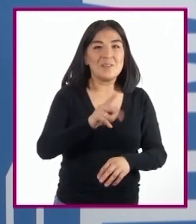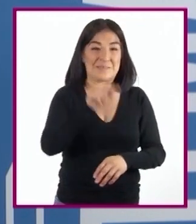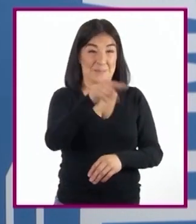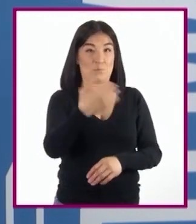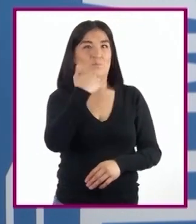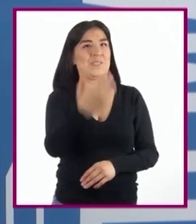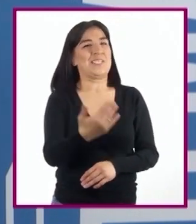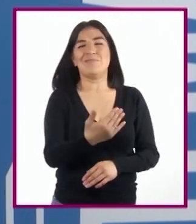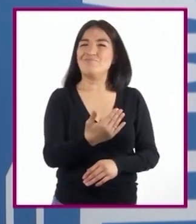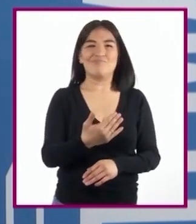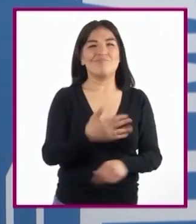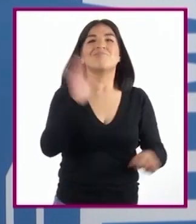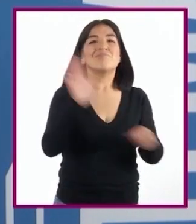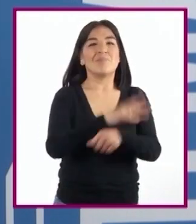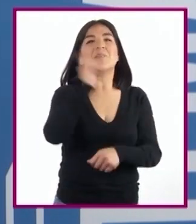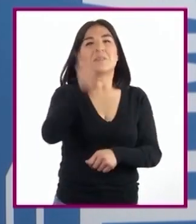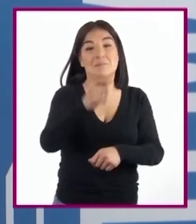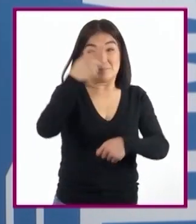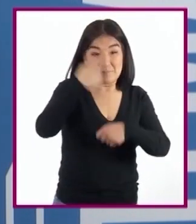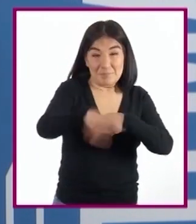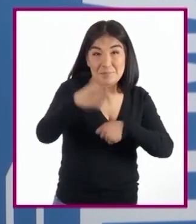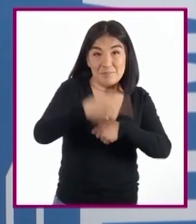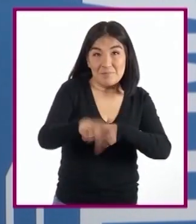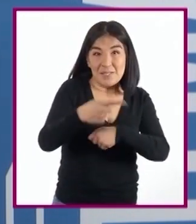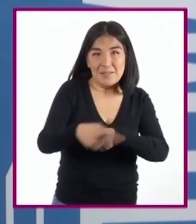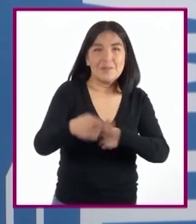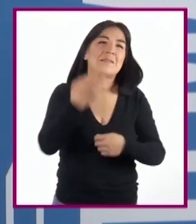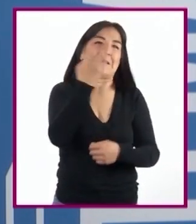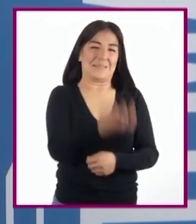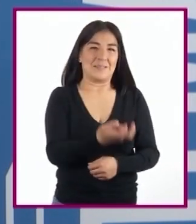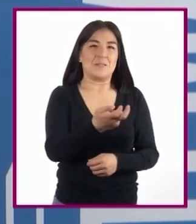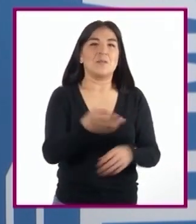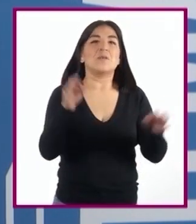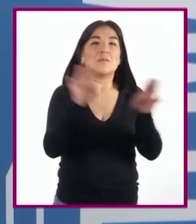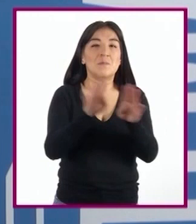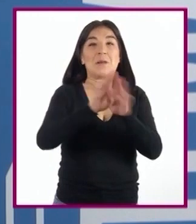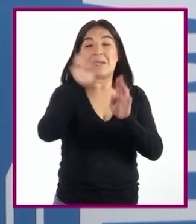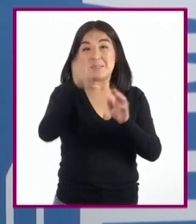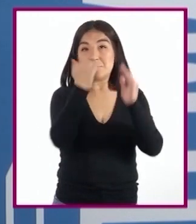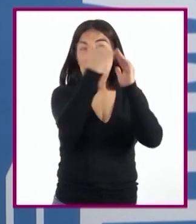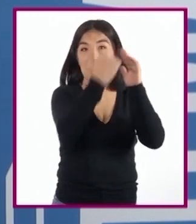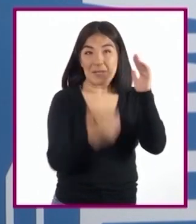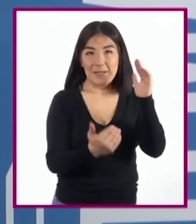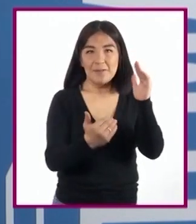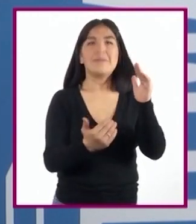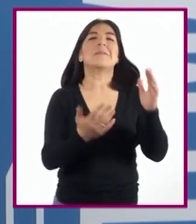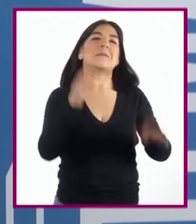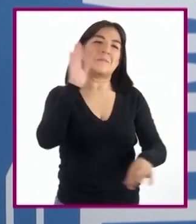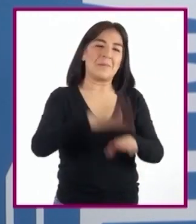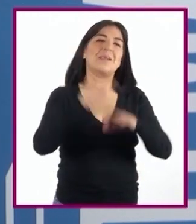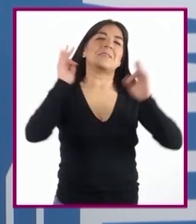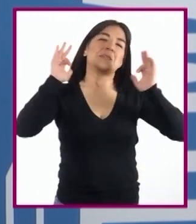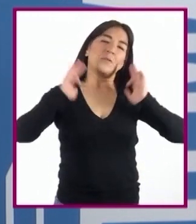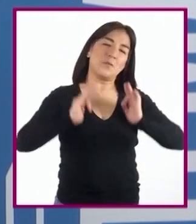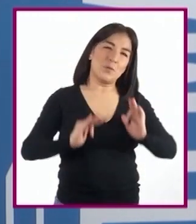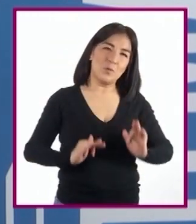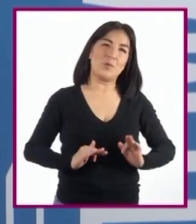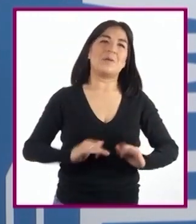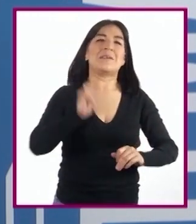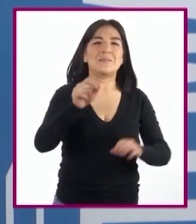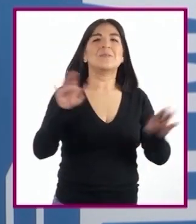signo, porque estamos hablando de riesgos y estos, al ser menores, nos brindan más tranquilidad